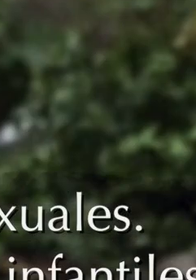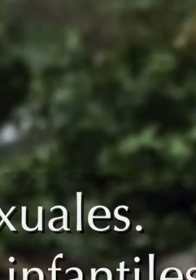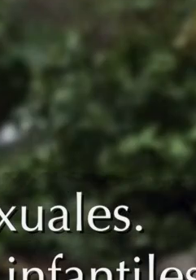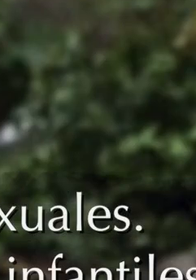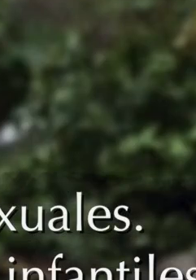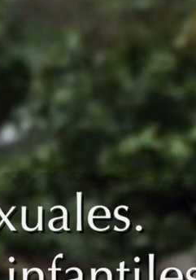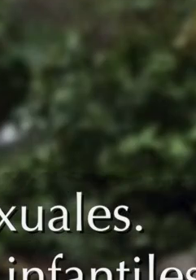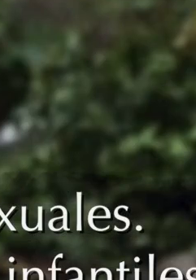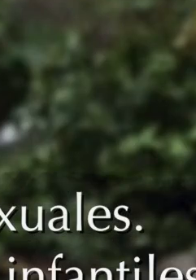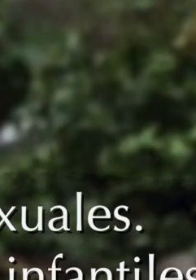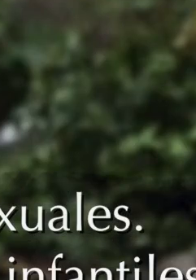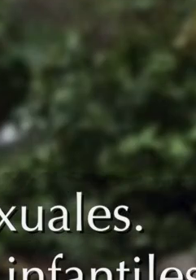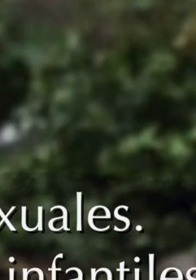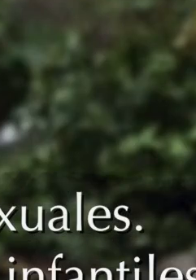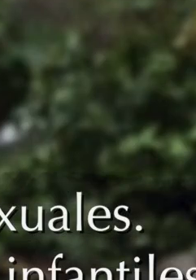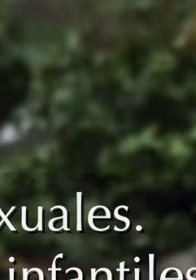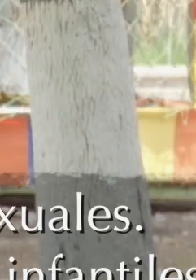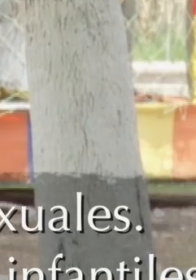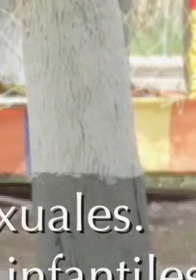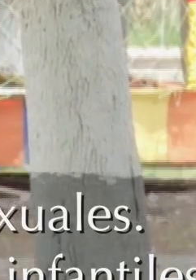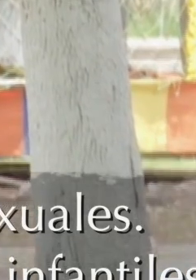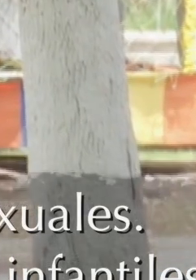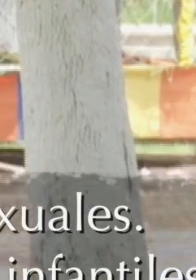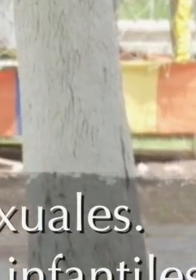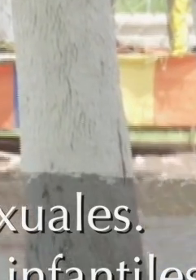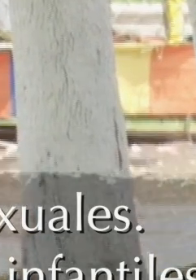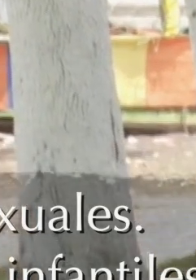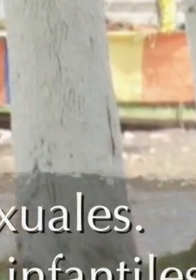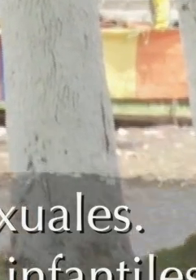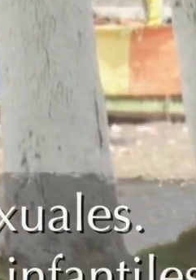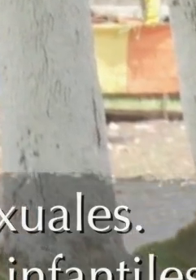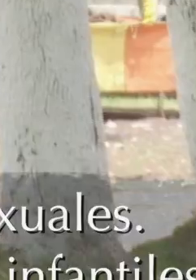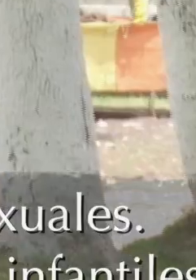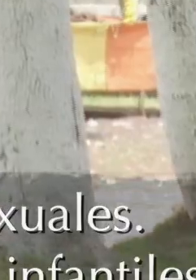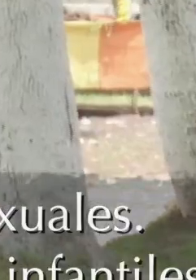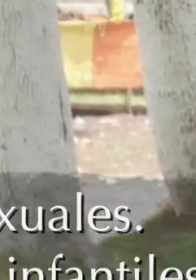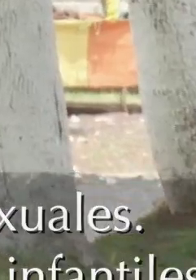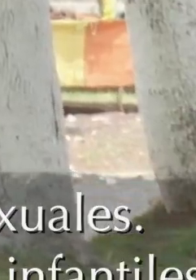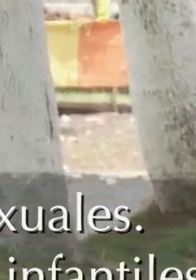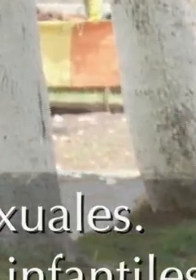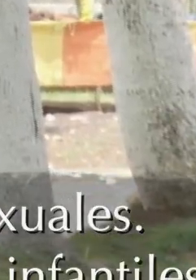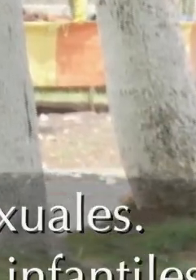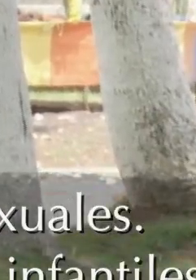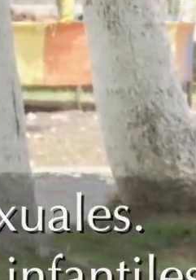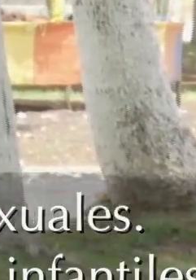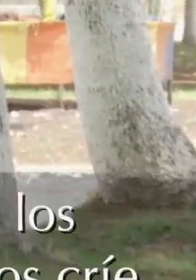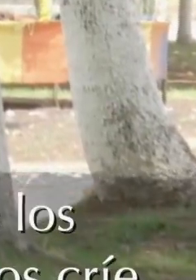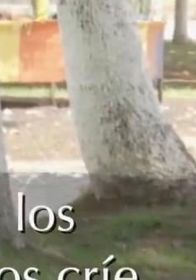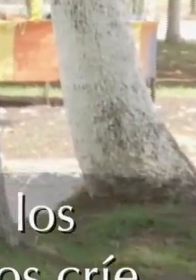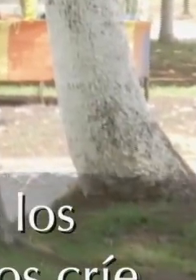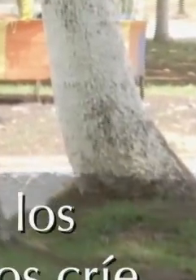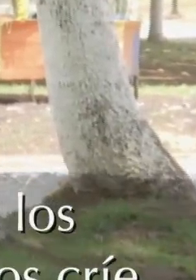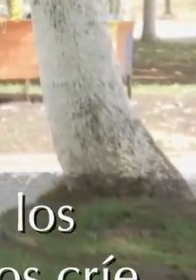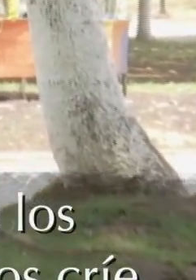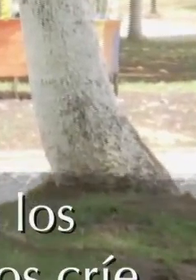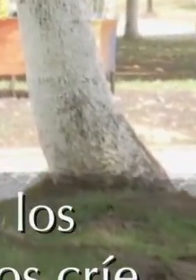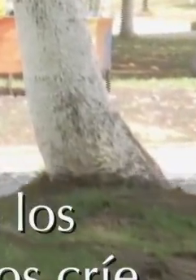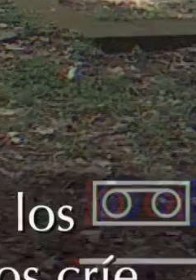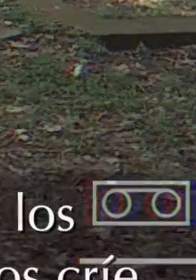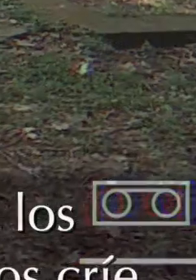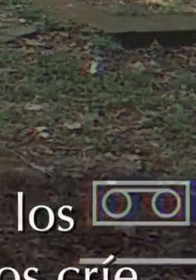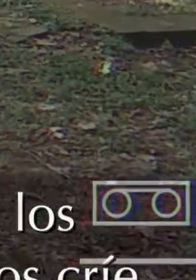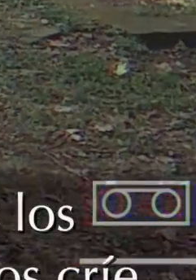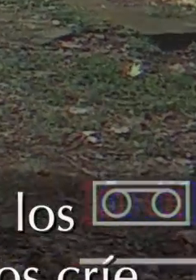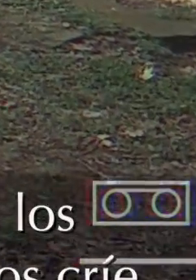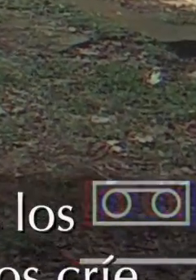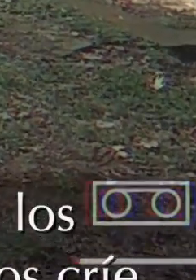abusos físicos, psicológicos y sexuales. En algunos países, los trabajadores domésticos infantiles acceden a este trabajo porque